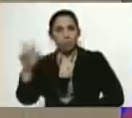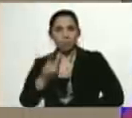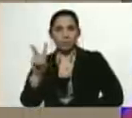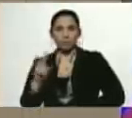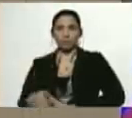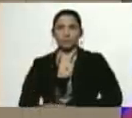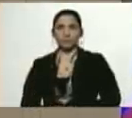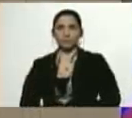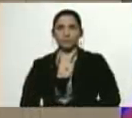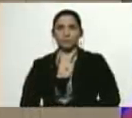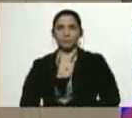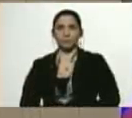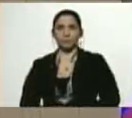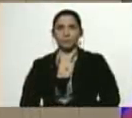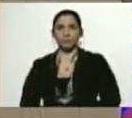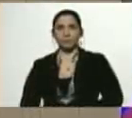Venezuela.